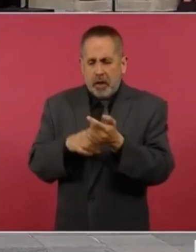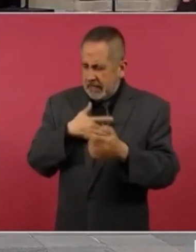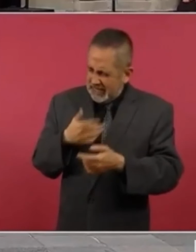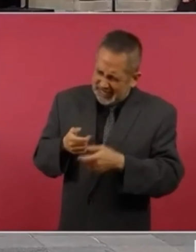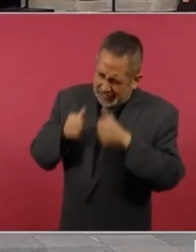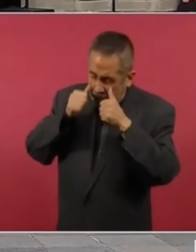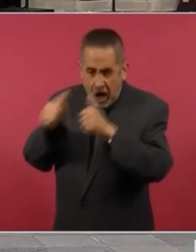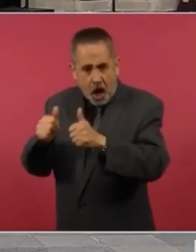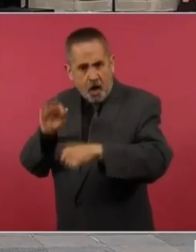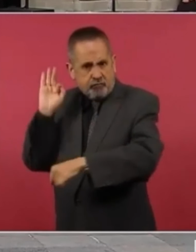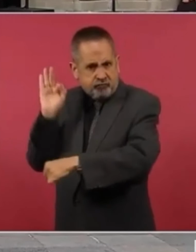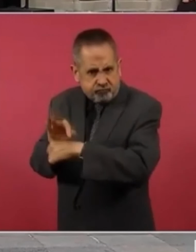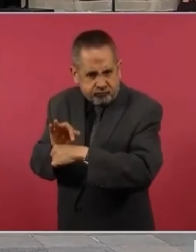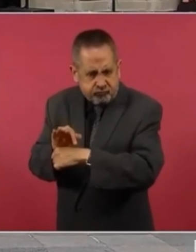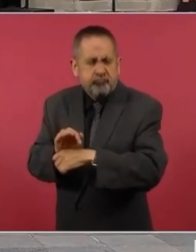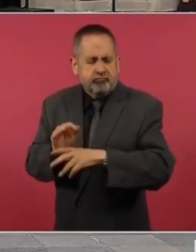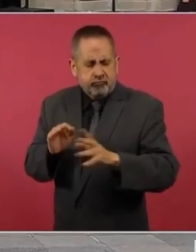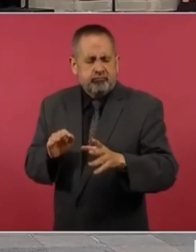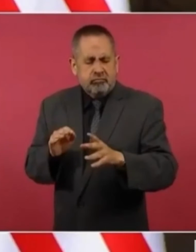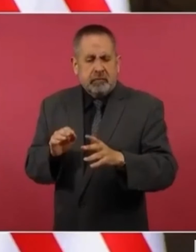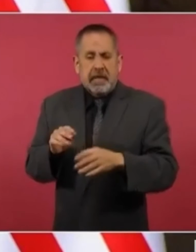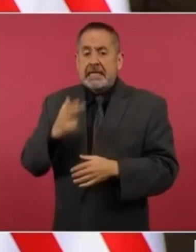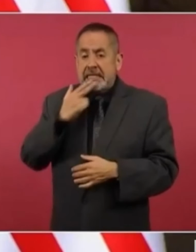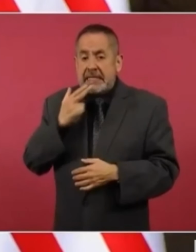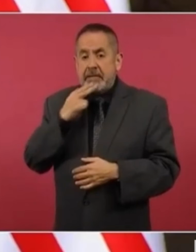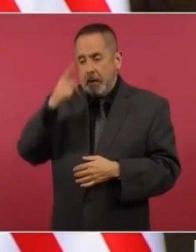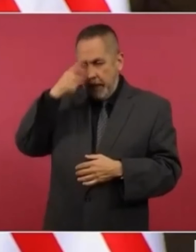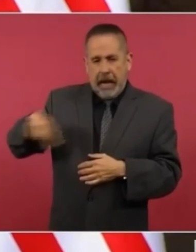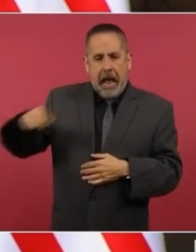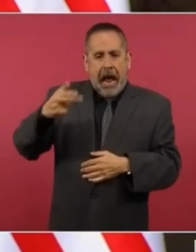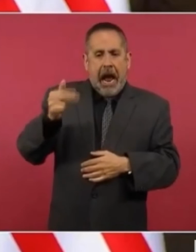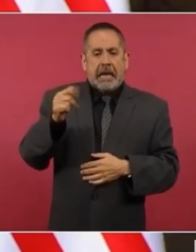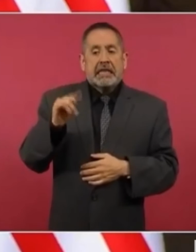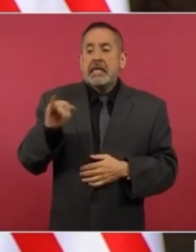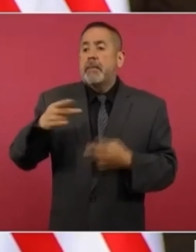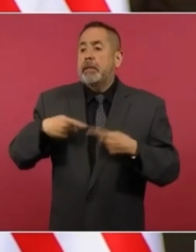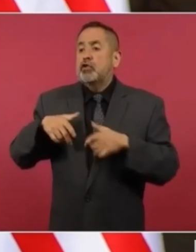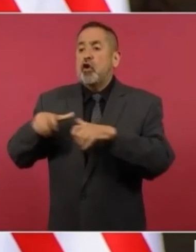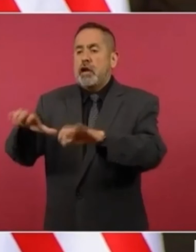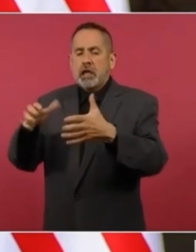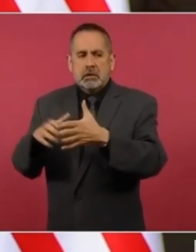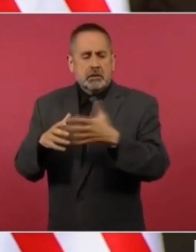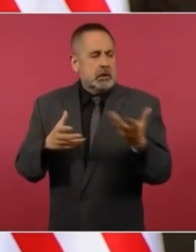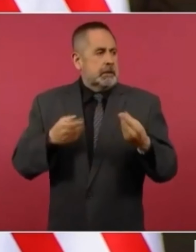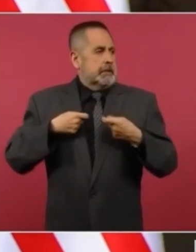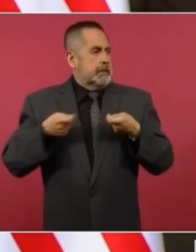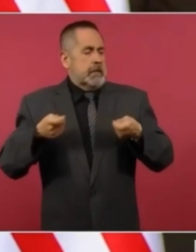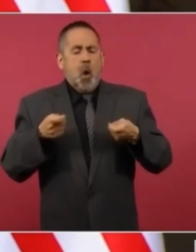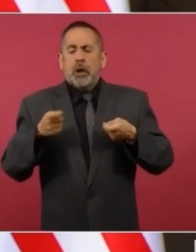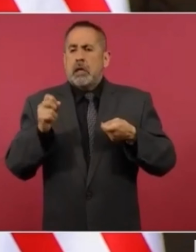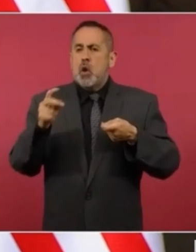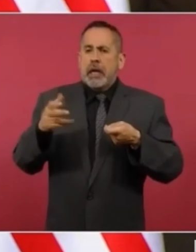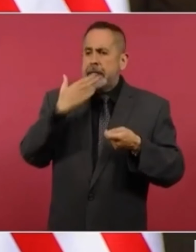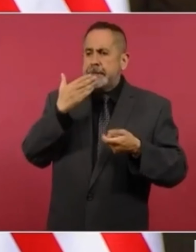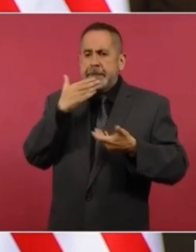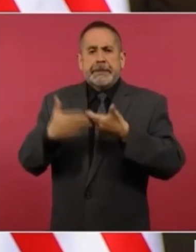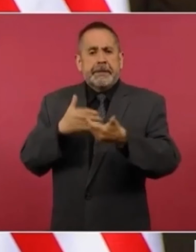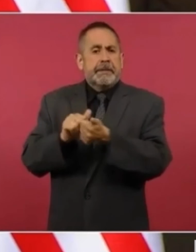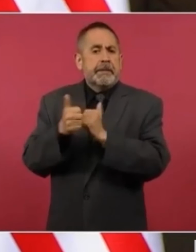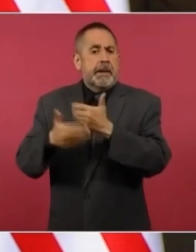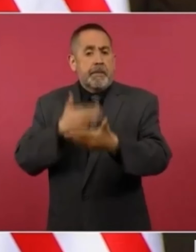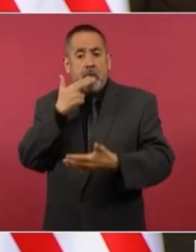vez le permita al pueblo haitiano a controlar la situación. Y gran parte